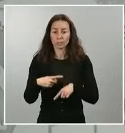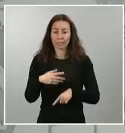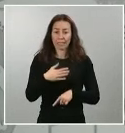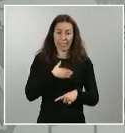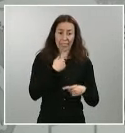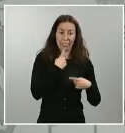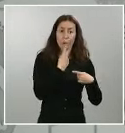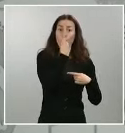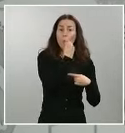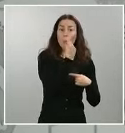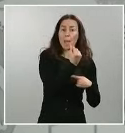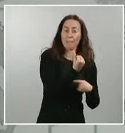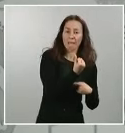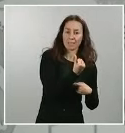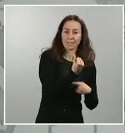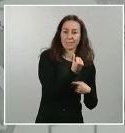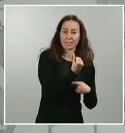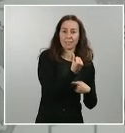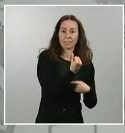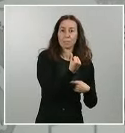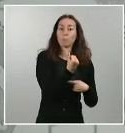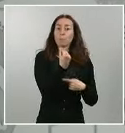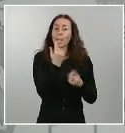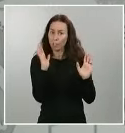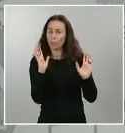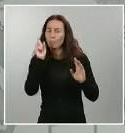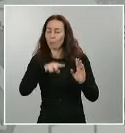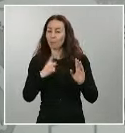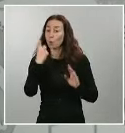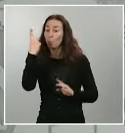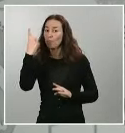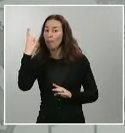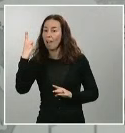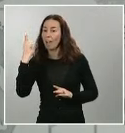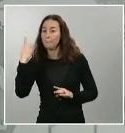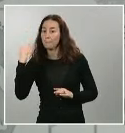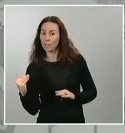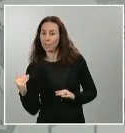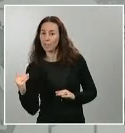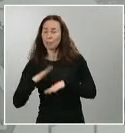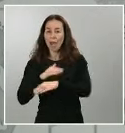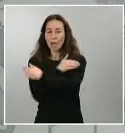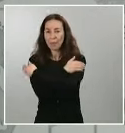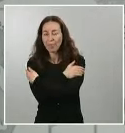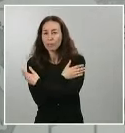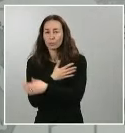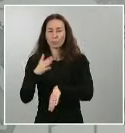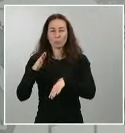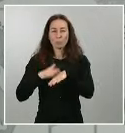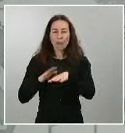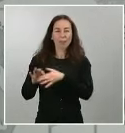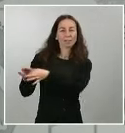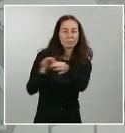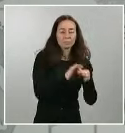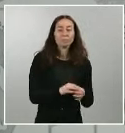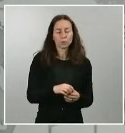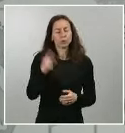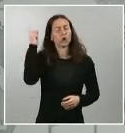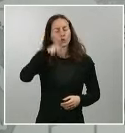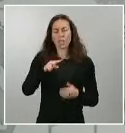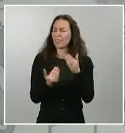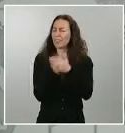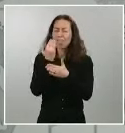Un día menos para volver a abrazarnos y para disfrutar del gran país que somos. Son días muy duros, son días muy